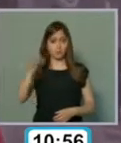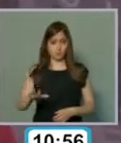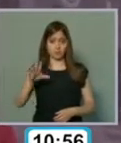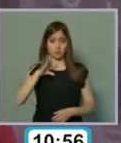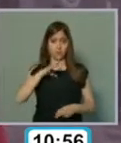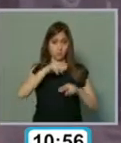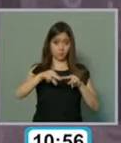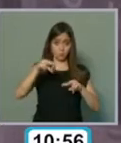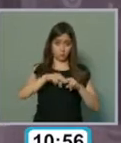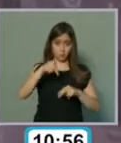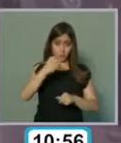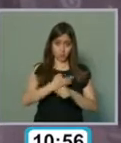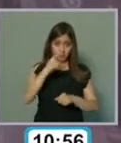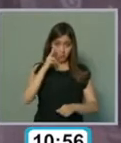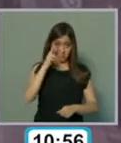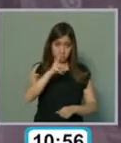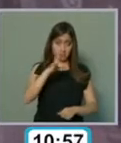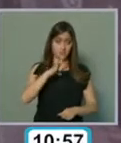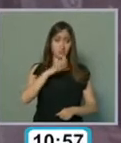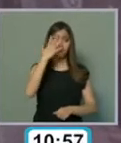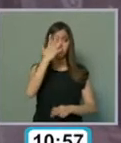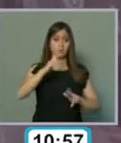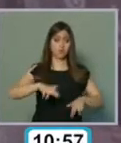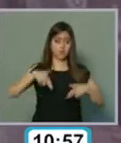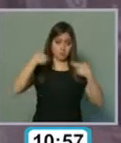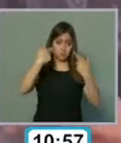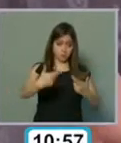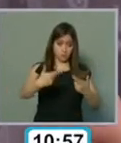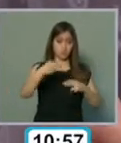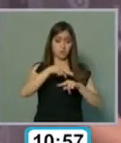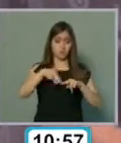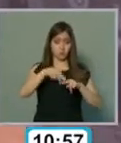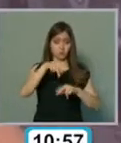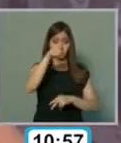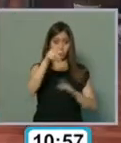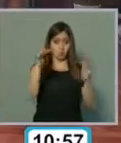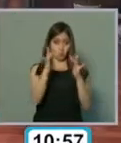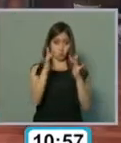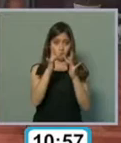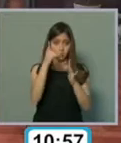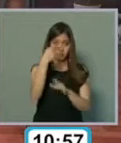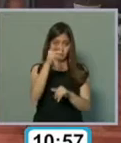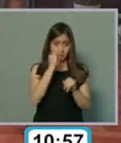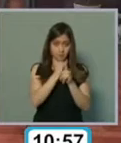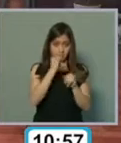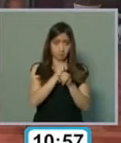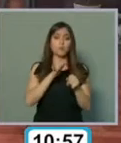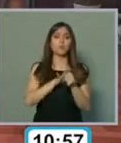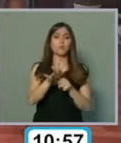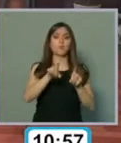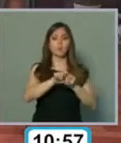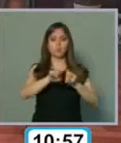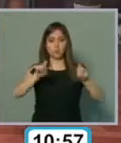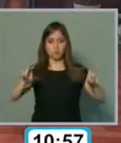regalar, así que si nos están viendo y quieren asistir, tenemos 5 entradas dobles para regalar a Esto Foro Bizarro. a través de sus redes sociales. ¿Cuáles son tus redes? Bueno, las